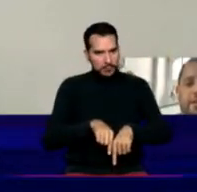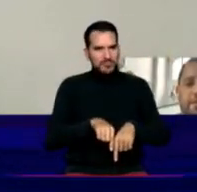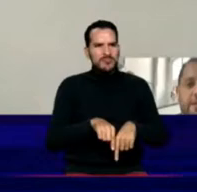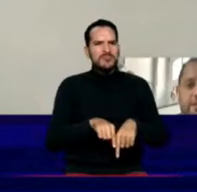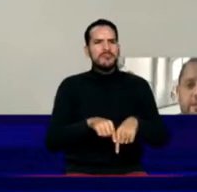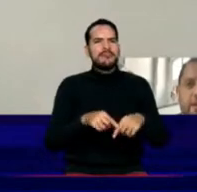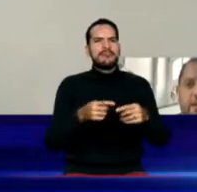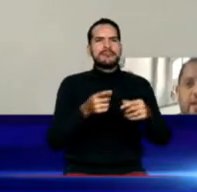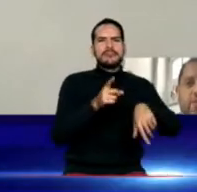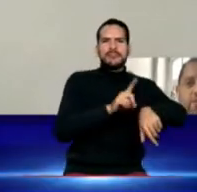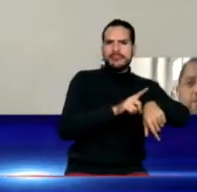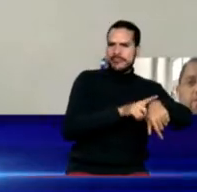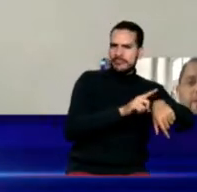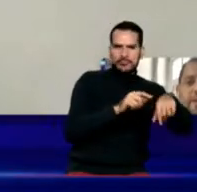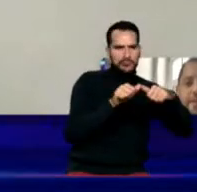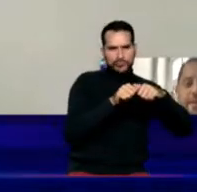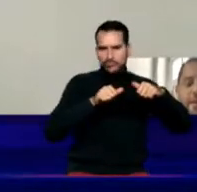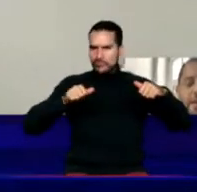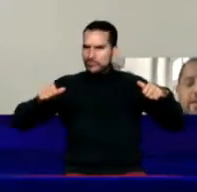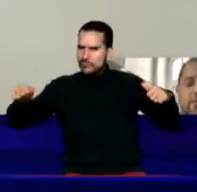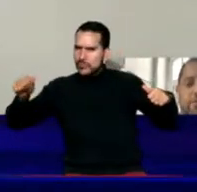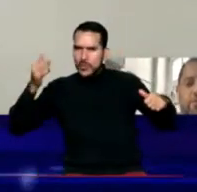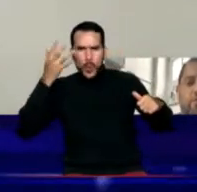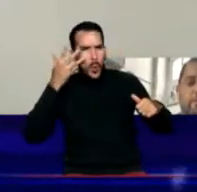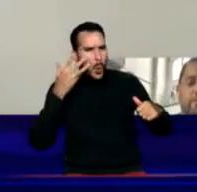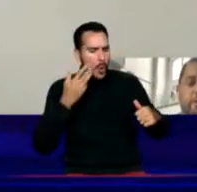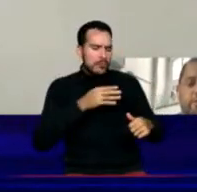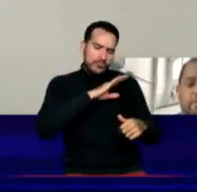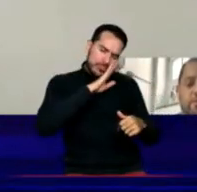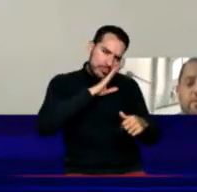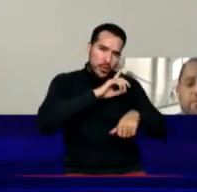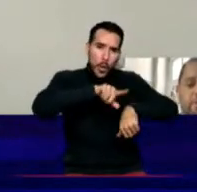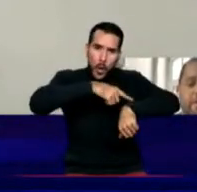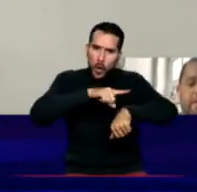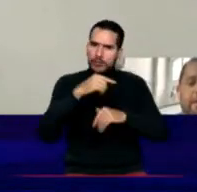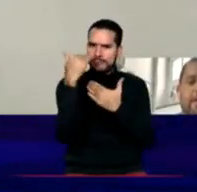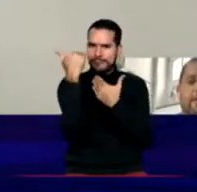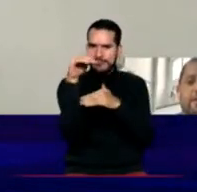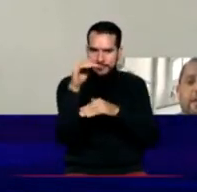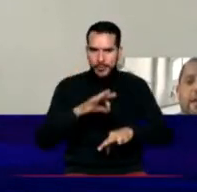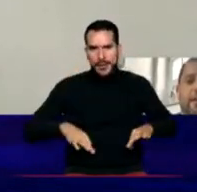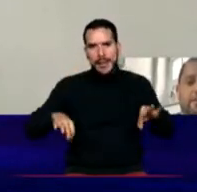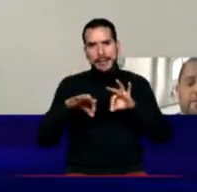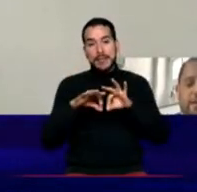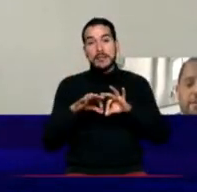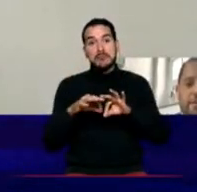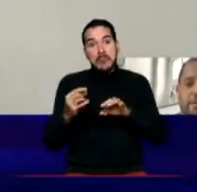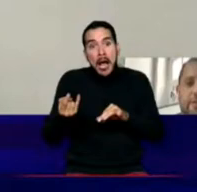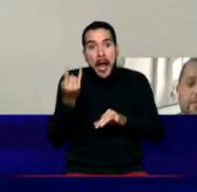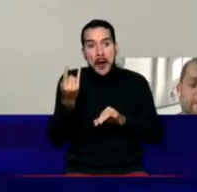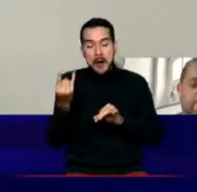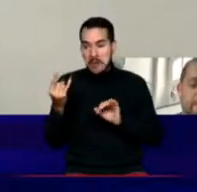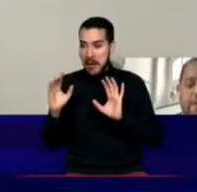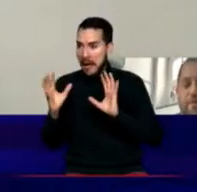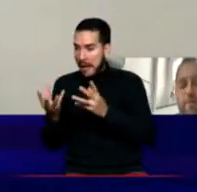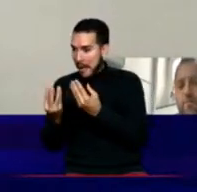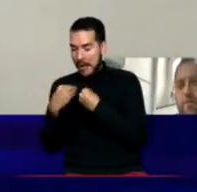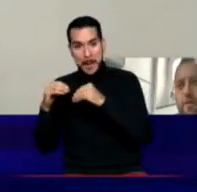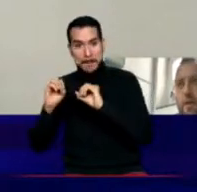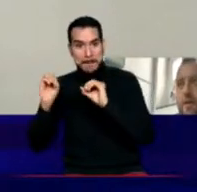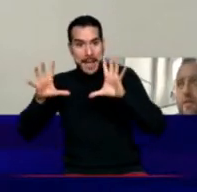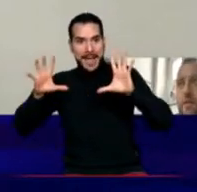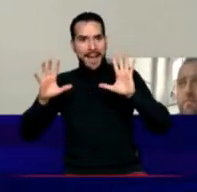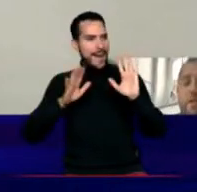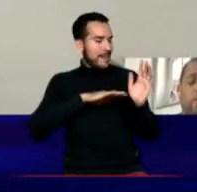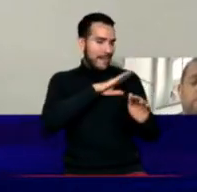cada paciente. No es como una receta mágica en donde todos vamos a hacer lo mismo, sino depende de la actividad del paciente, si es médico, si